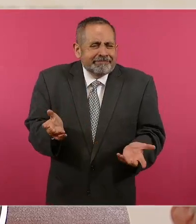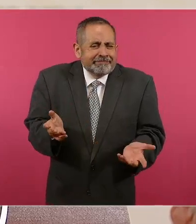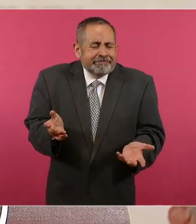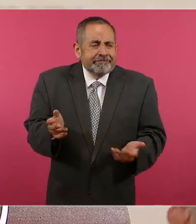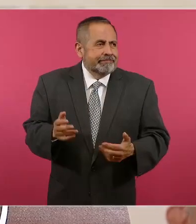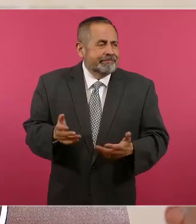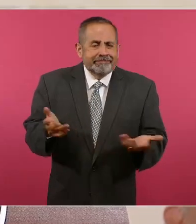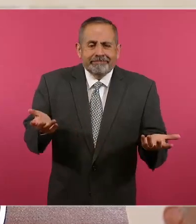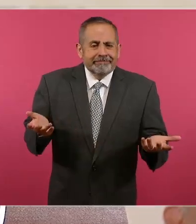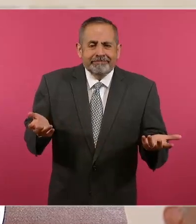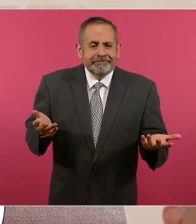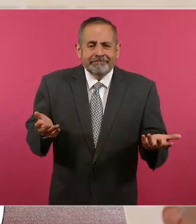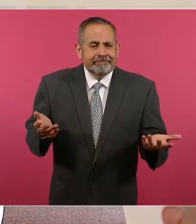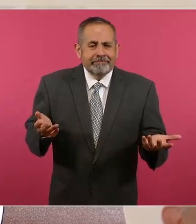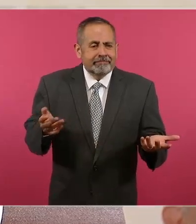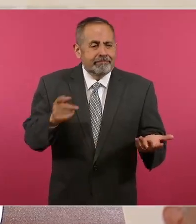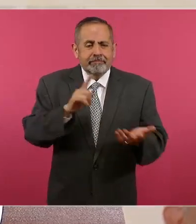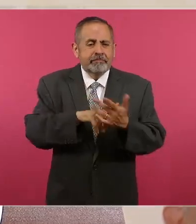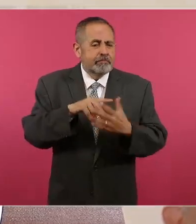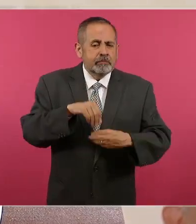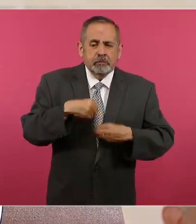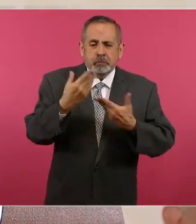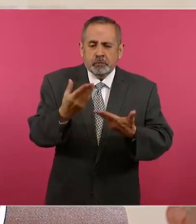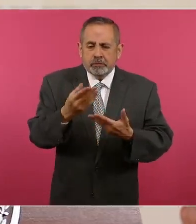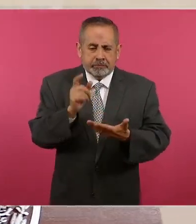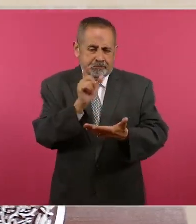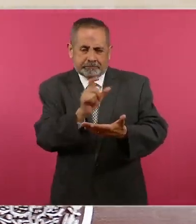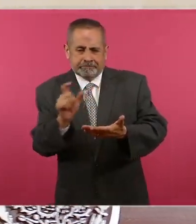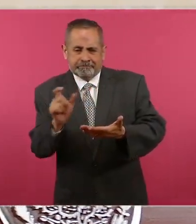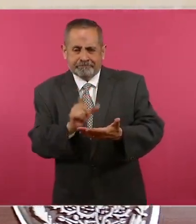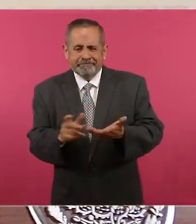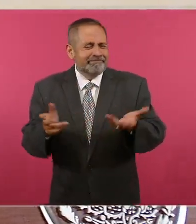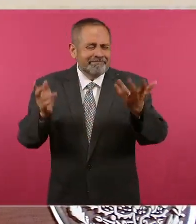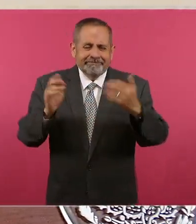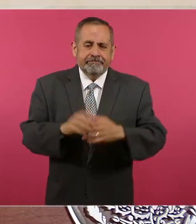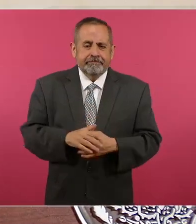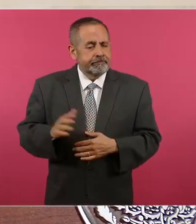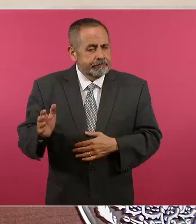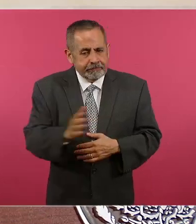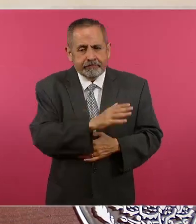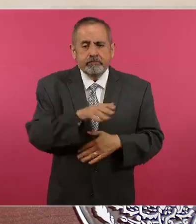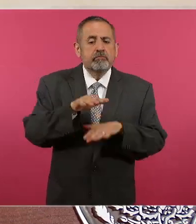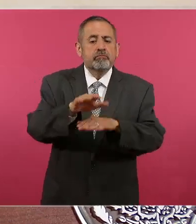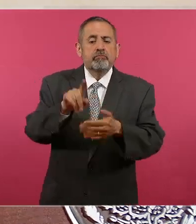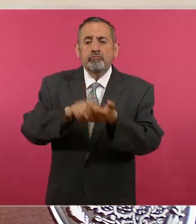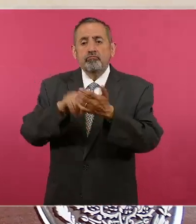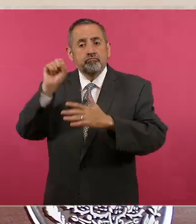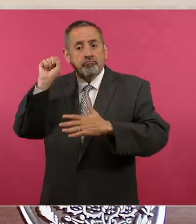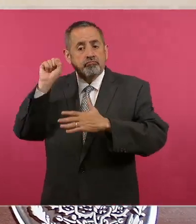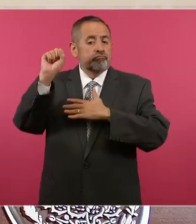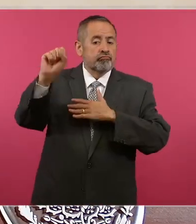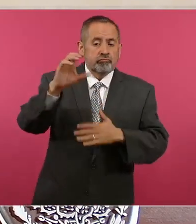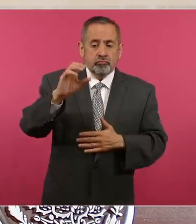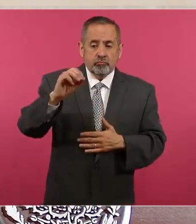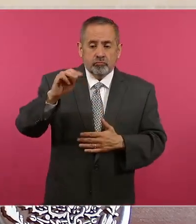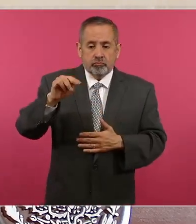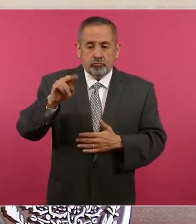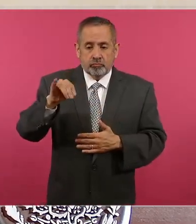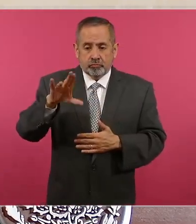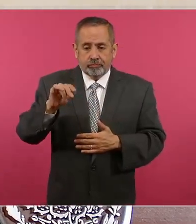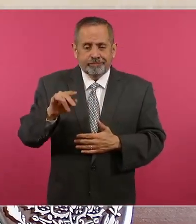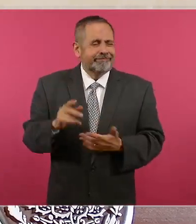es un poema. Y lo otro que tiene que ver con el comunismo está en una